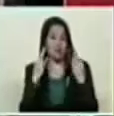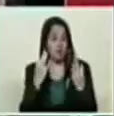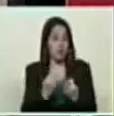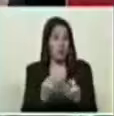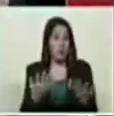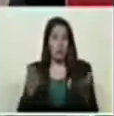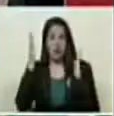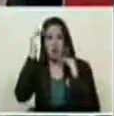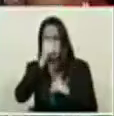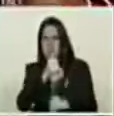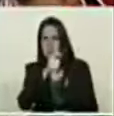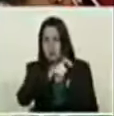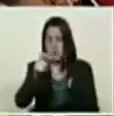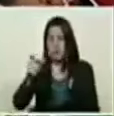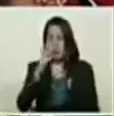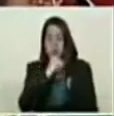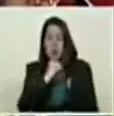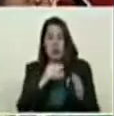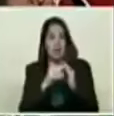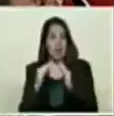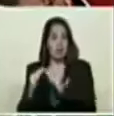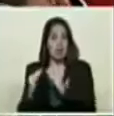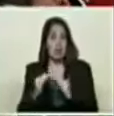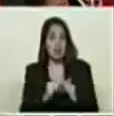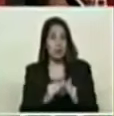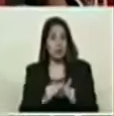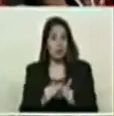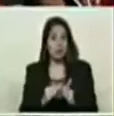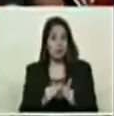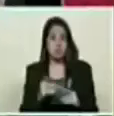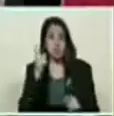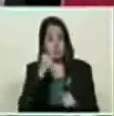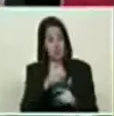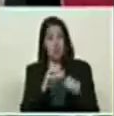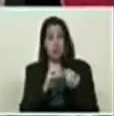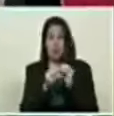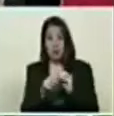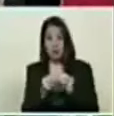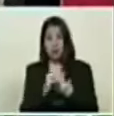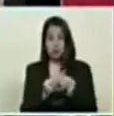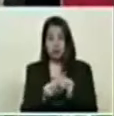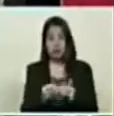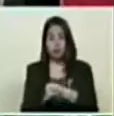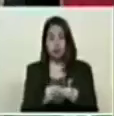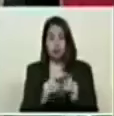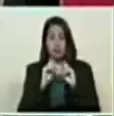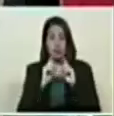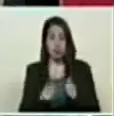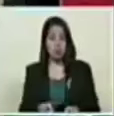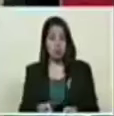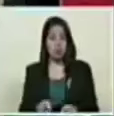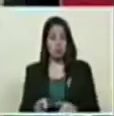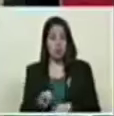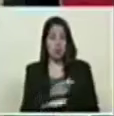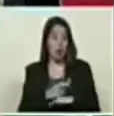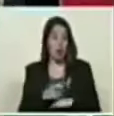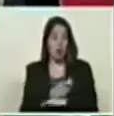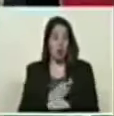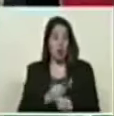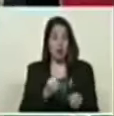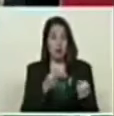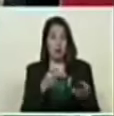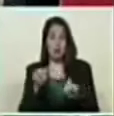gobernar para atender al que no tiene casa, al que debe ser reparada su urbanización, gobernar para